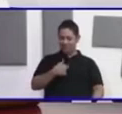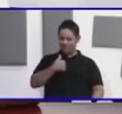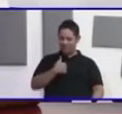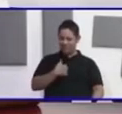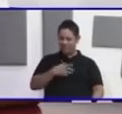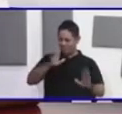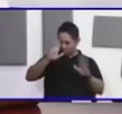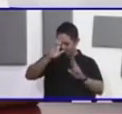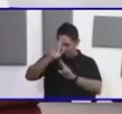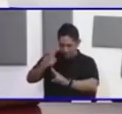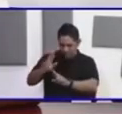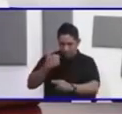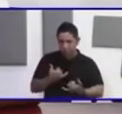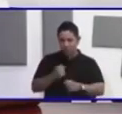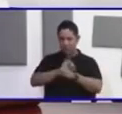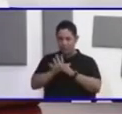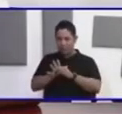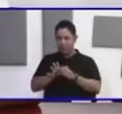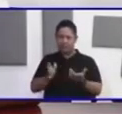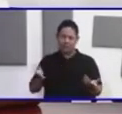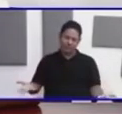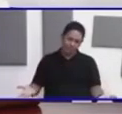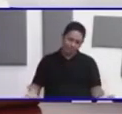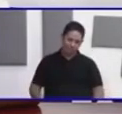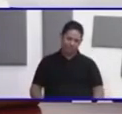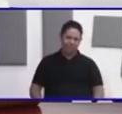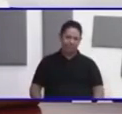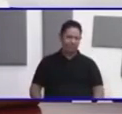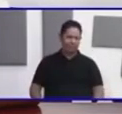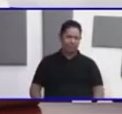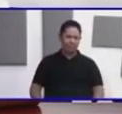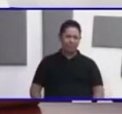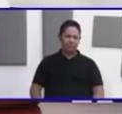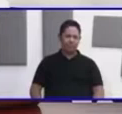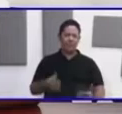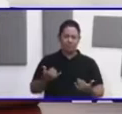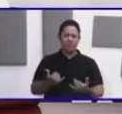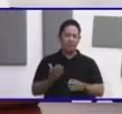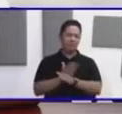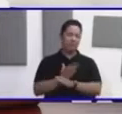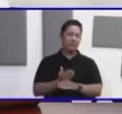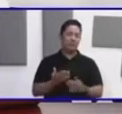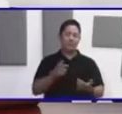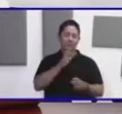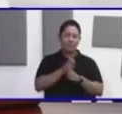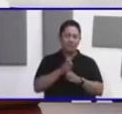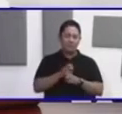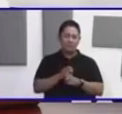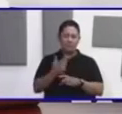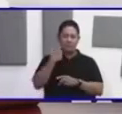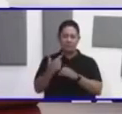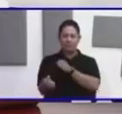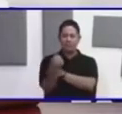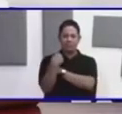respeto, pero en medio de una pandemia, en medio de tanto dificultad, tratar de torpedear todo